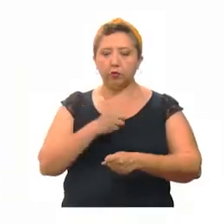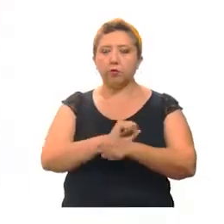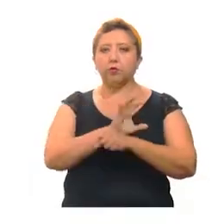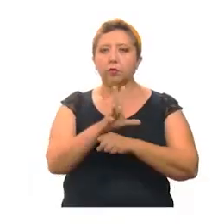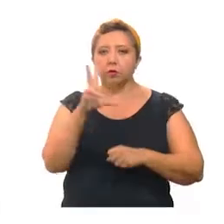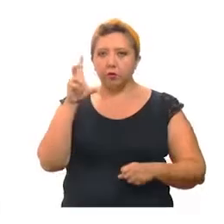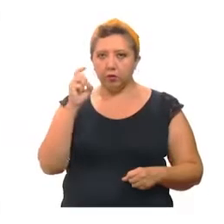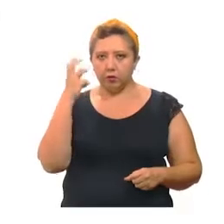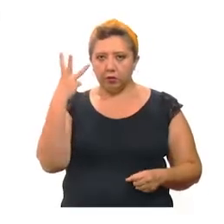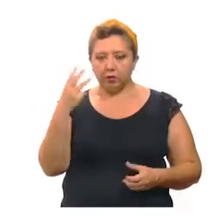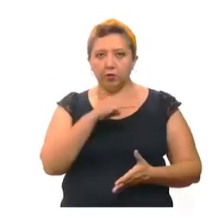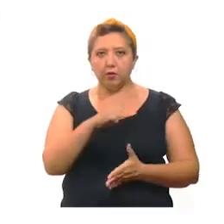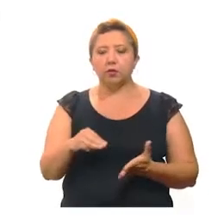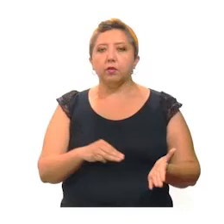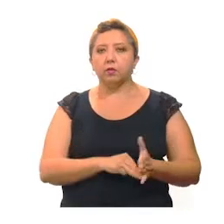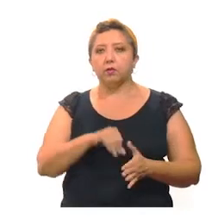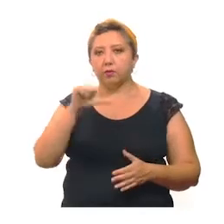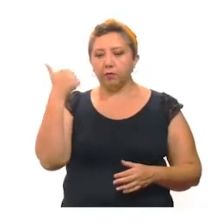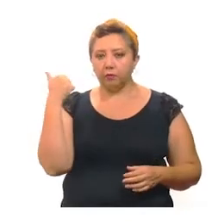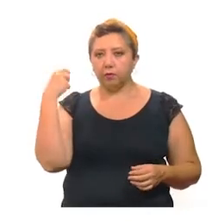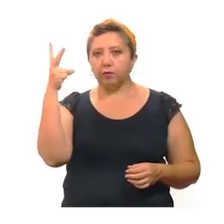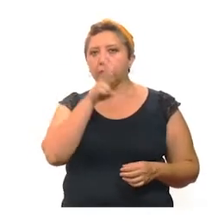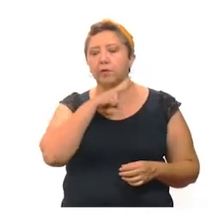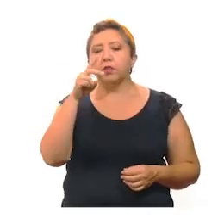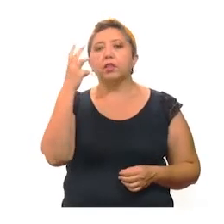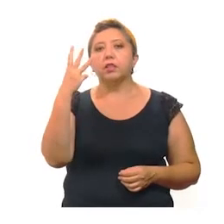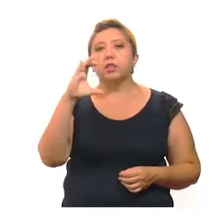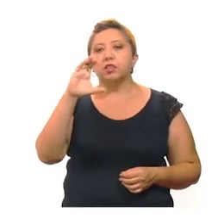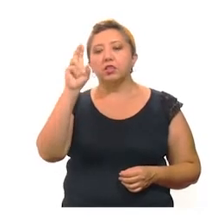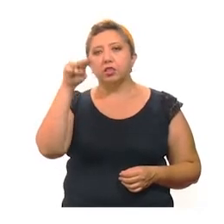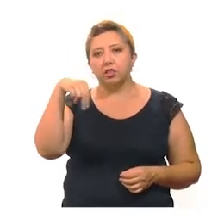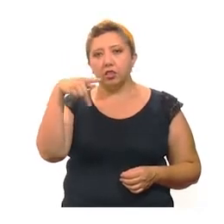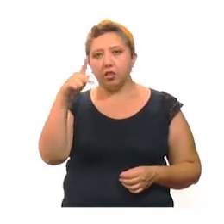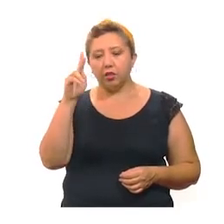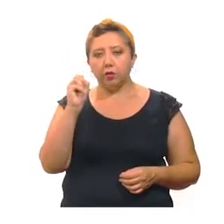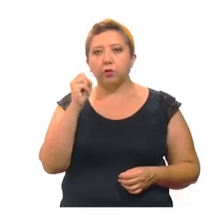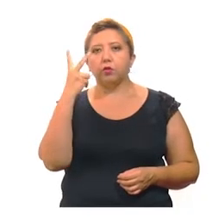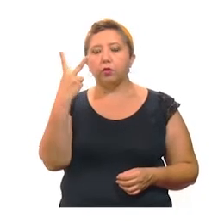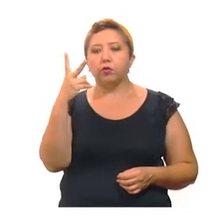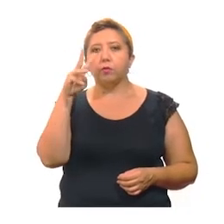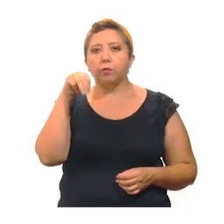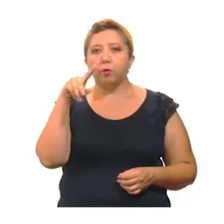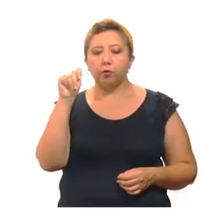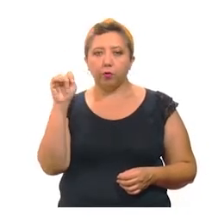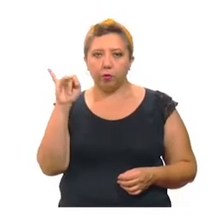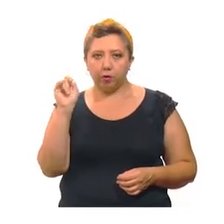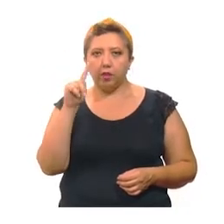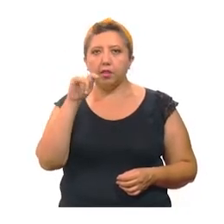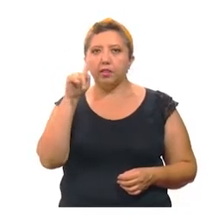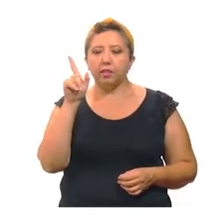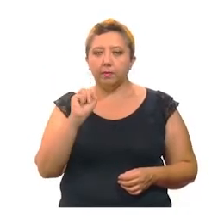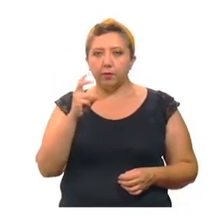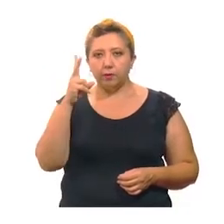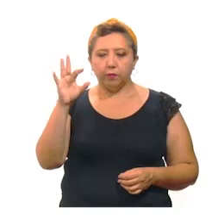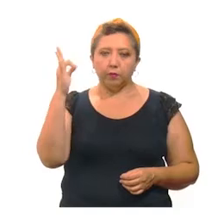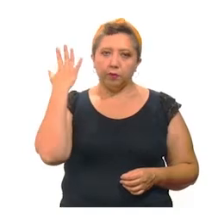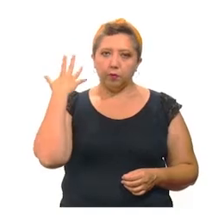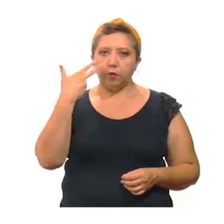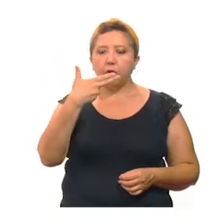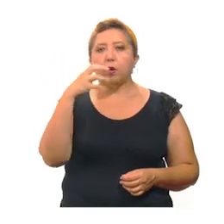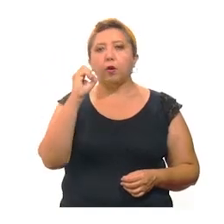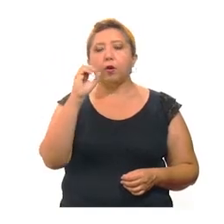coronavirus. 33 en Mérida, 11 en Valladolid, 3 en Chancóm, 2 en Motul y en Tizimín, 2 foráneos y 1 en